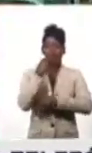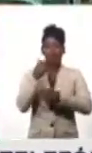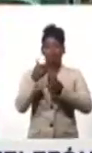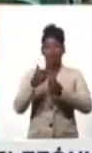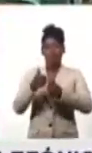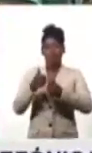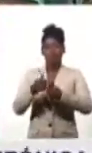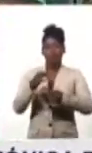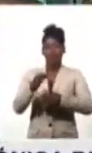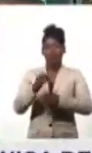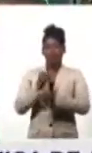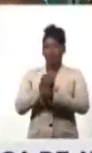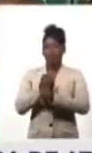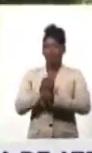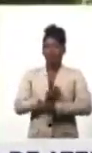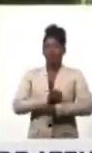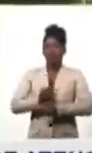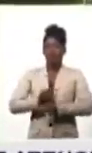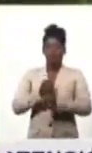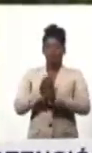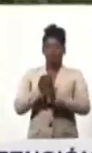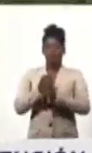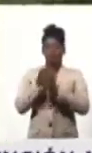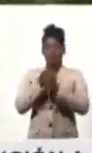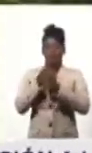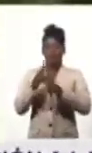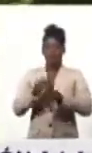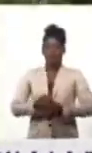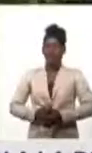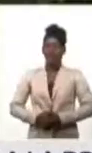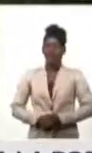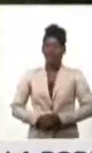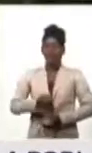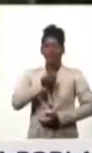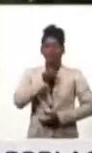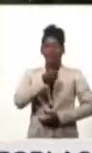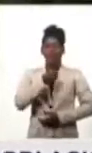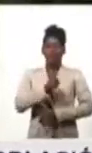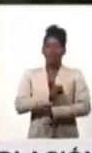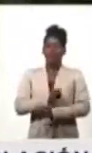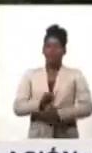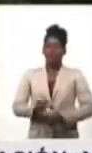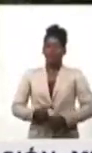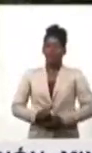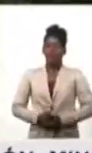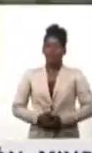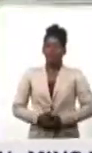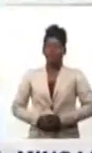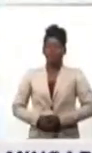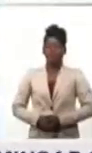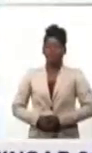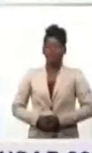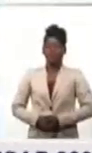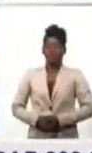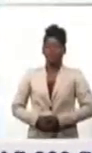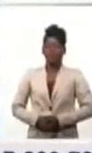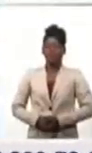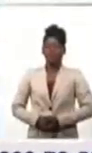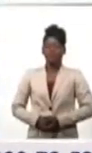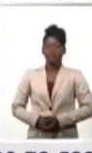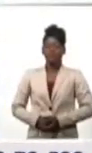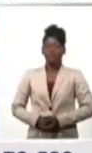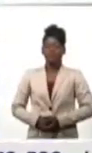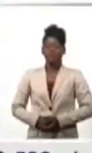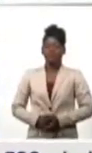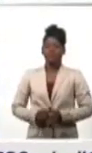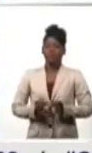porque es su vida. Inés Castro Machado, Sistema Informativo de la Televisión Cubana. Y hasta el 5